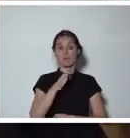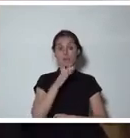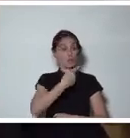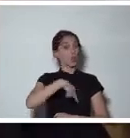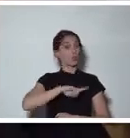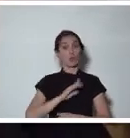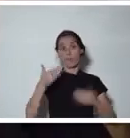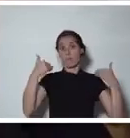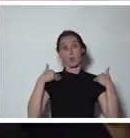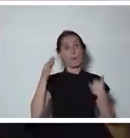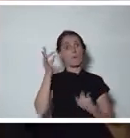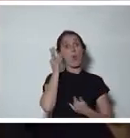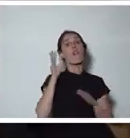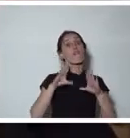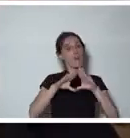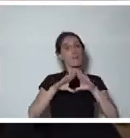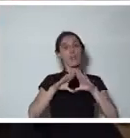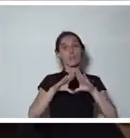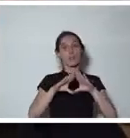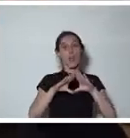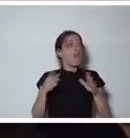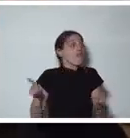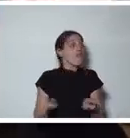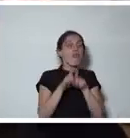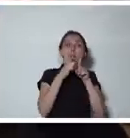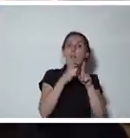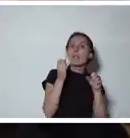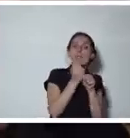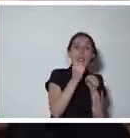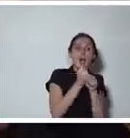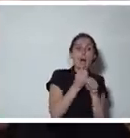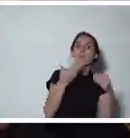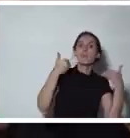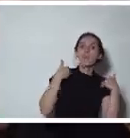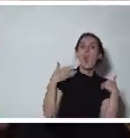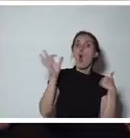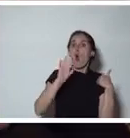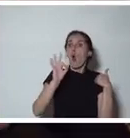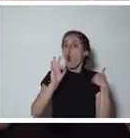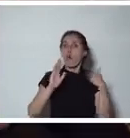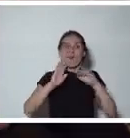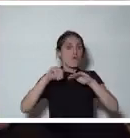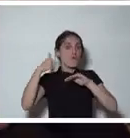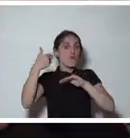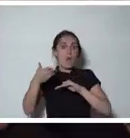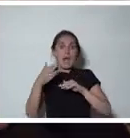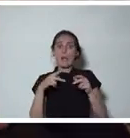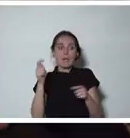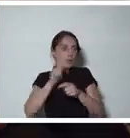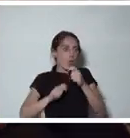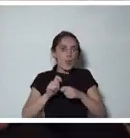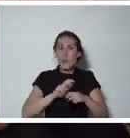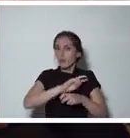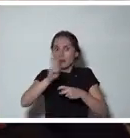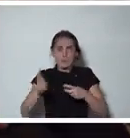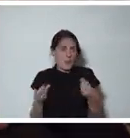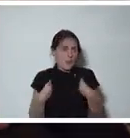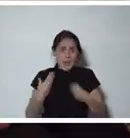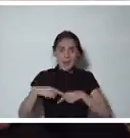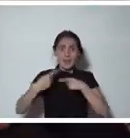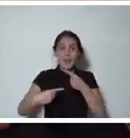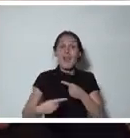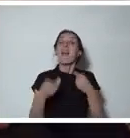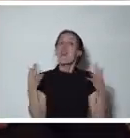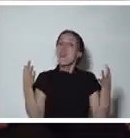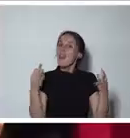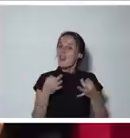feministas no Desde allí donde estemos fuera o dentro de la institución pero me parece que tenemos una gran responsabilidad porque creo que en los últimos tiempos